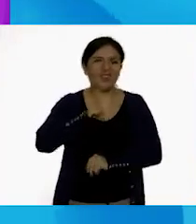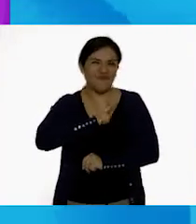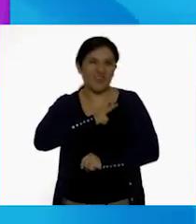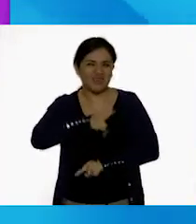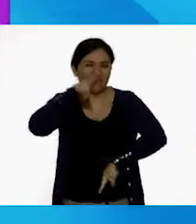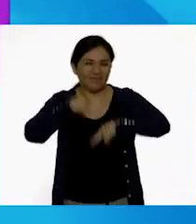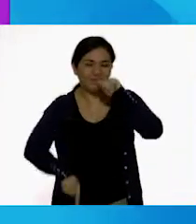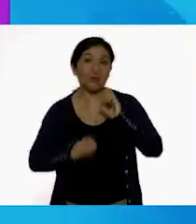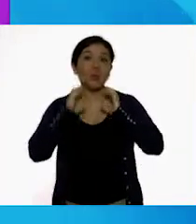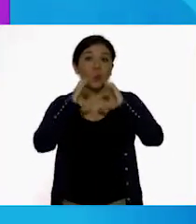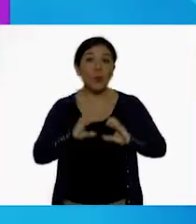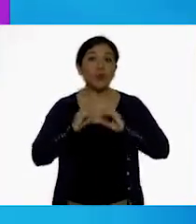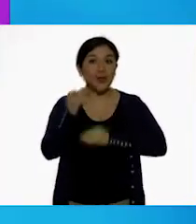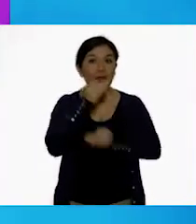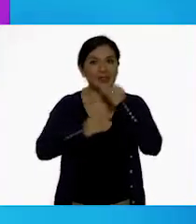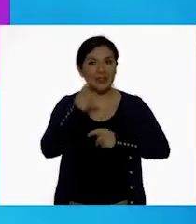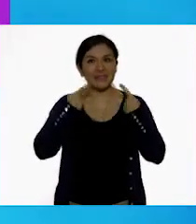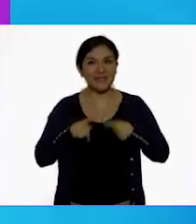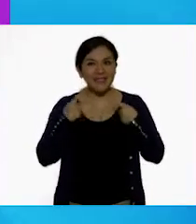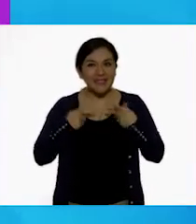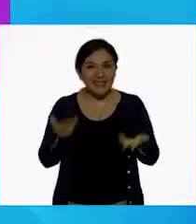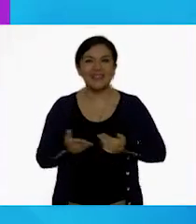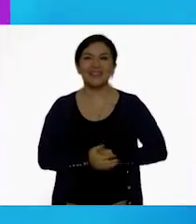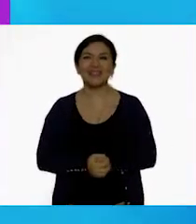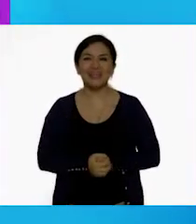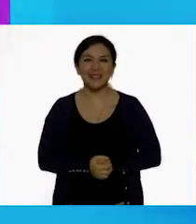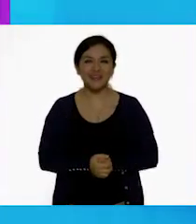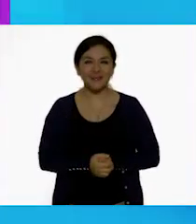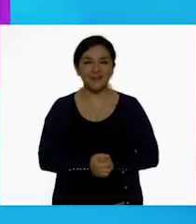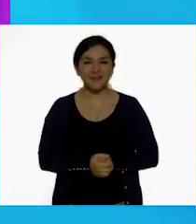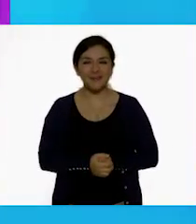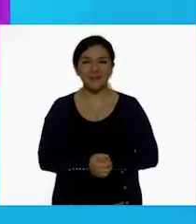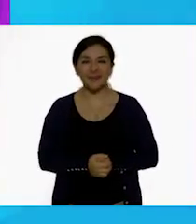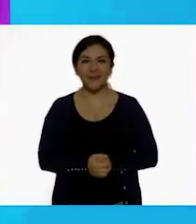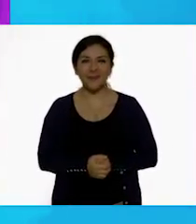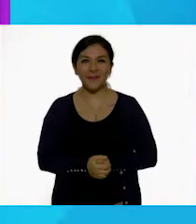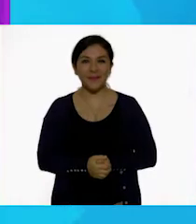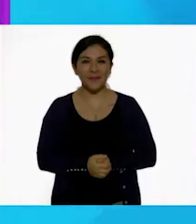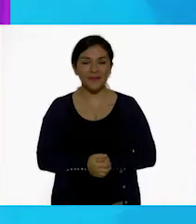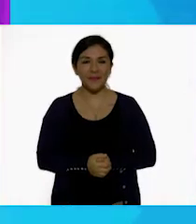virus, cuidándonos los unos a los otros.